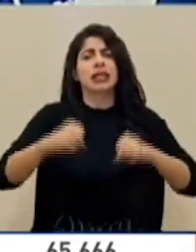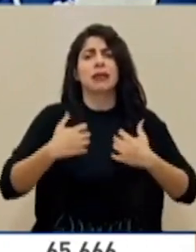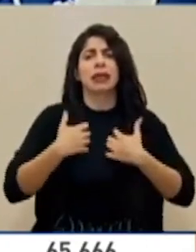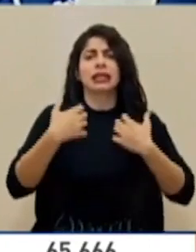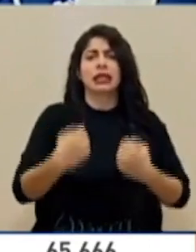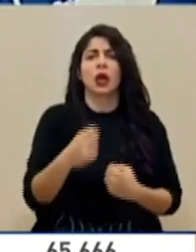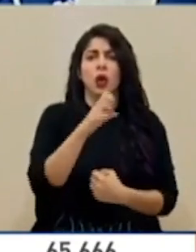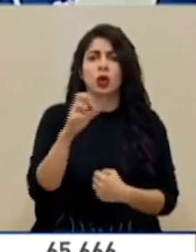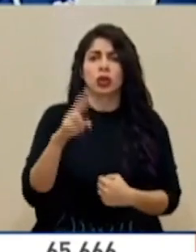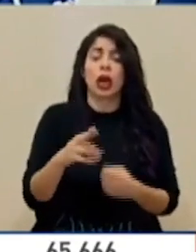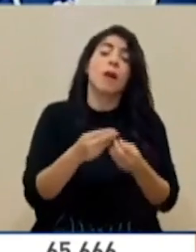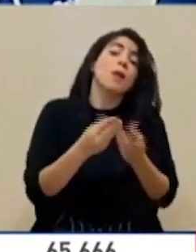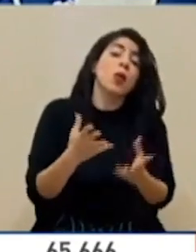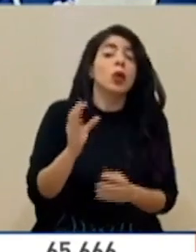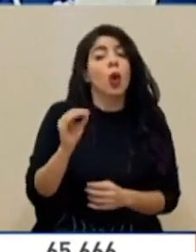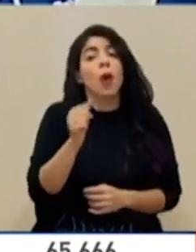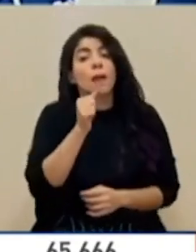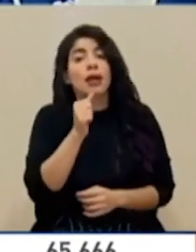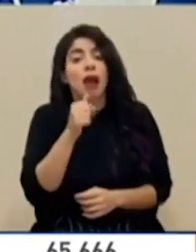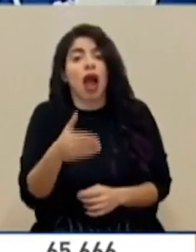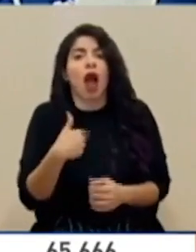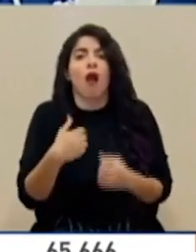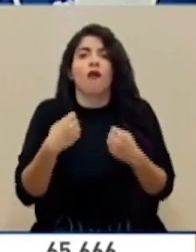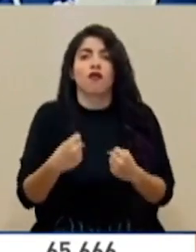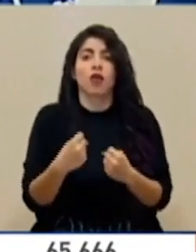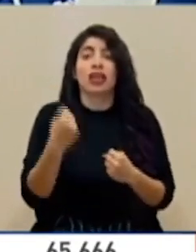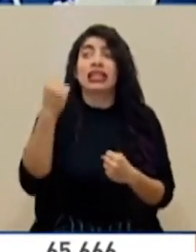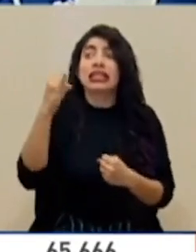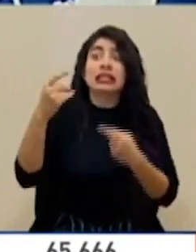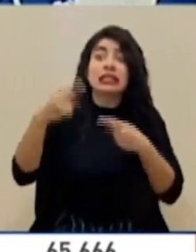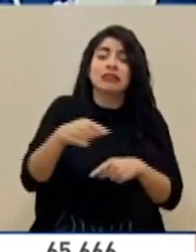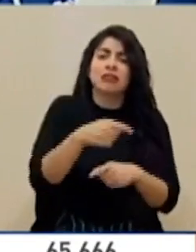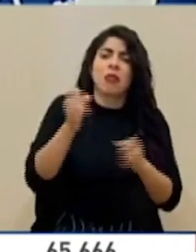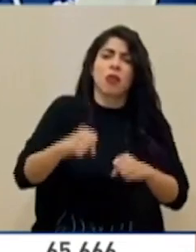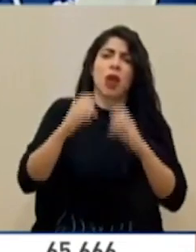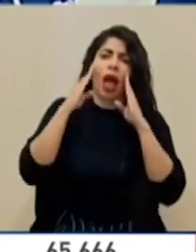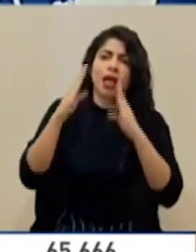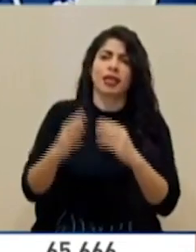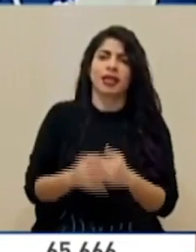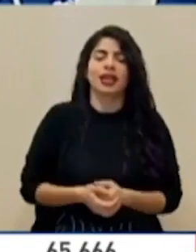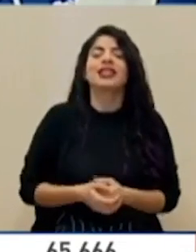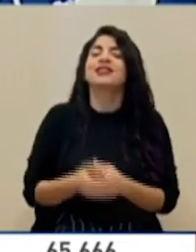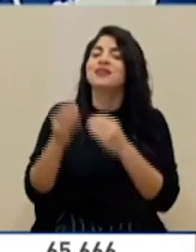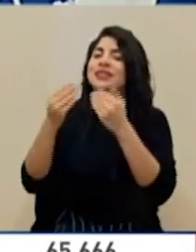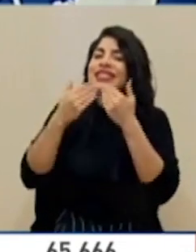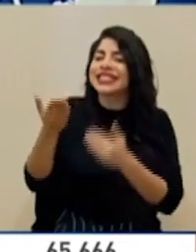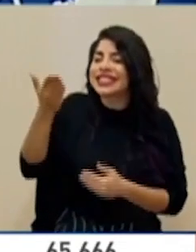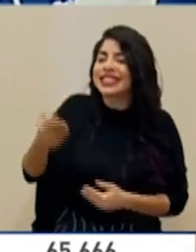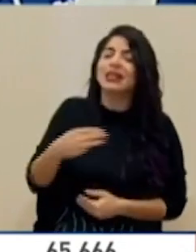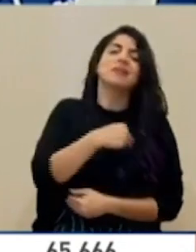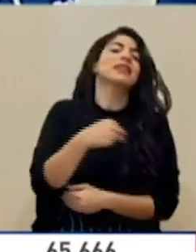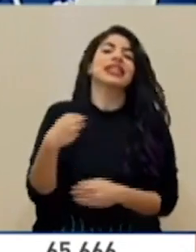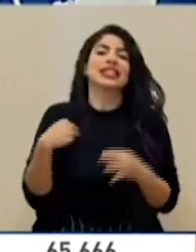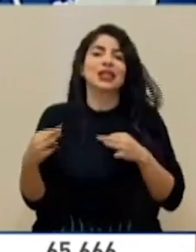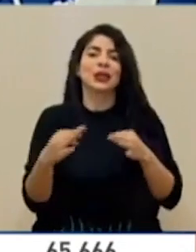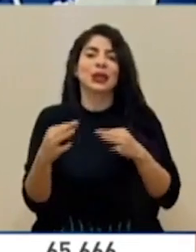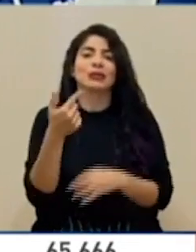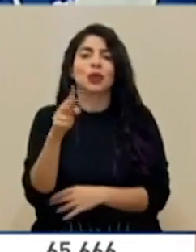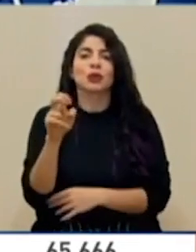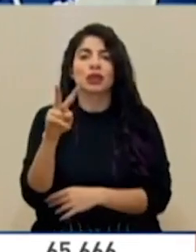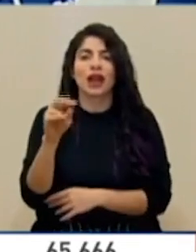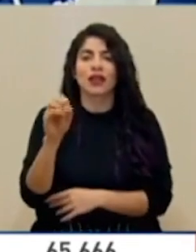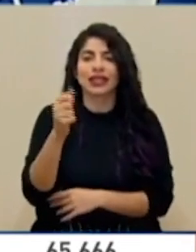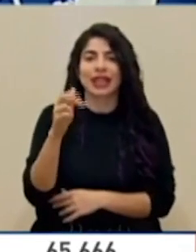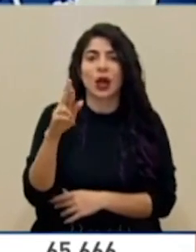costarricense, tanto público como privado, para una eventual atención de un caso. Muchísimas gracias al señor ministro de Turismo, don Gustavo Segura,